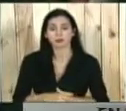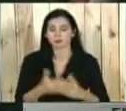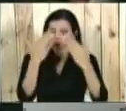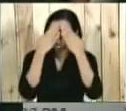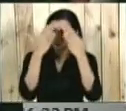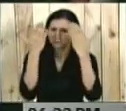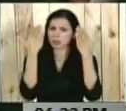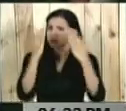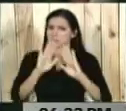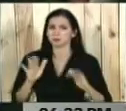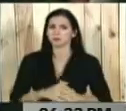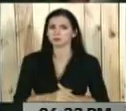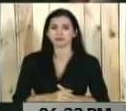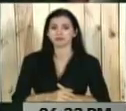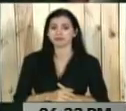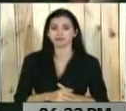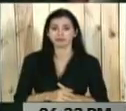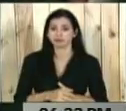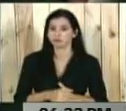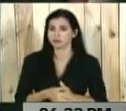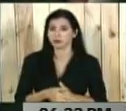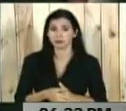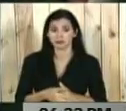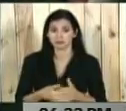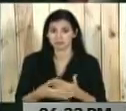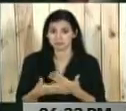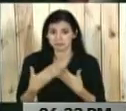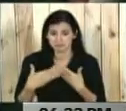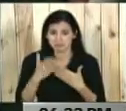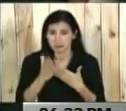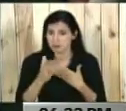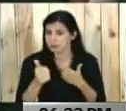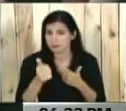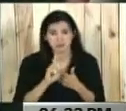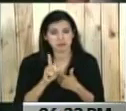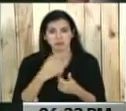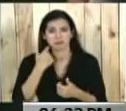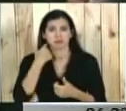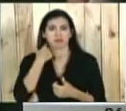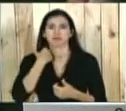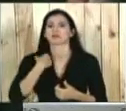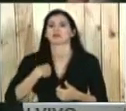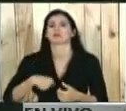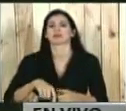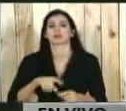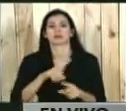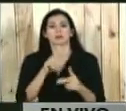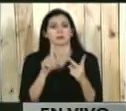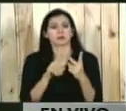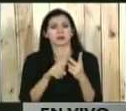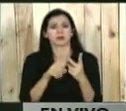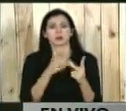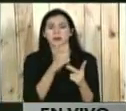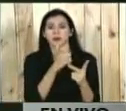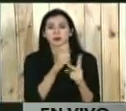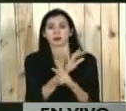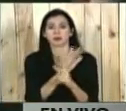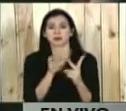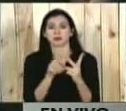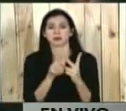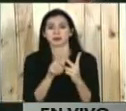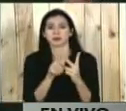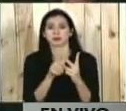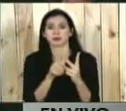pasado. No marcarán la vida política de Venezuela. Dos preguntas hiciste tú, ¿no? La